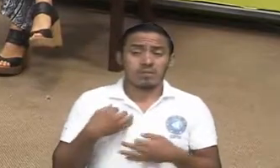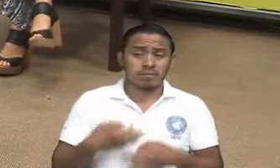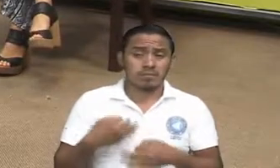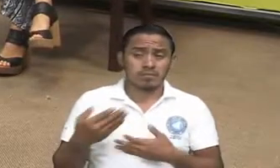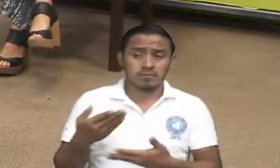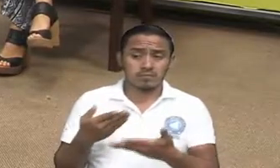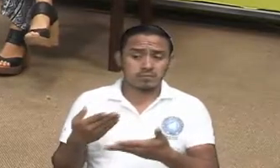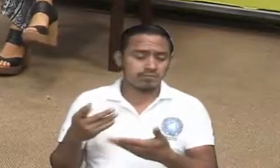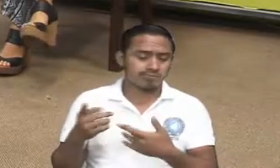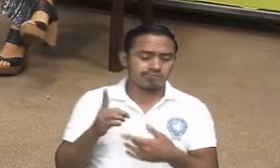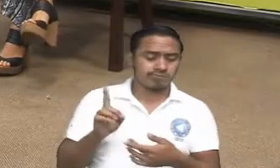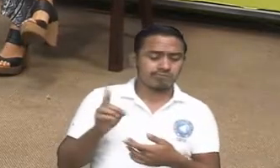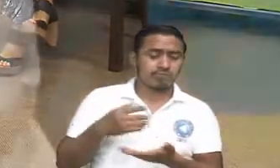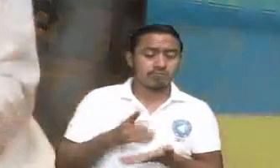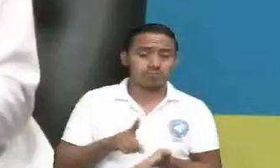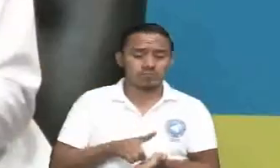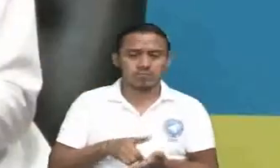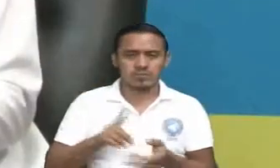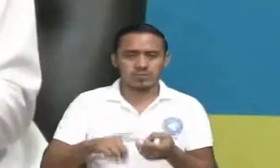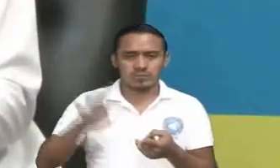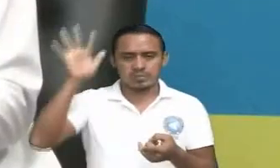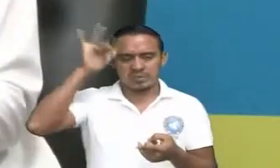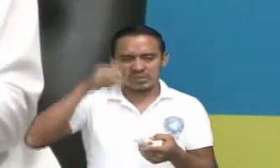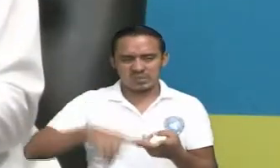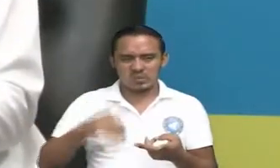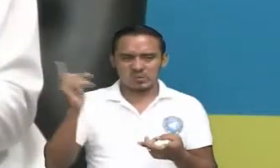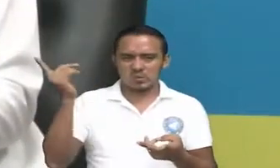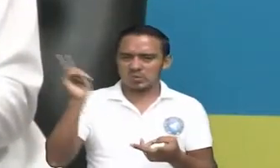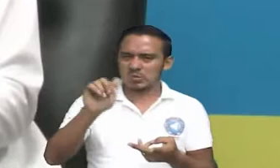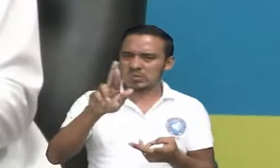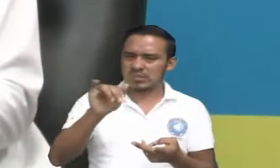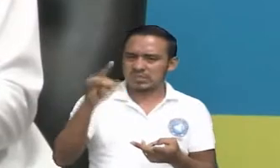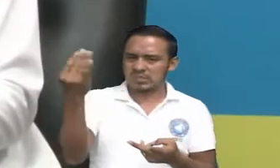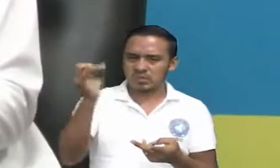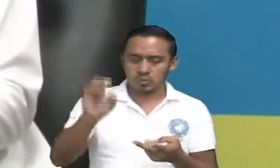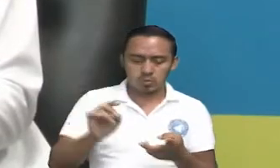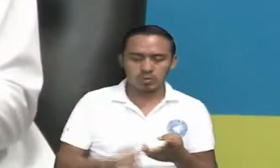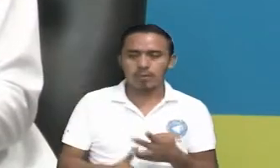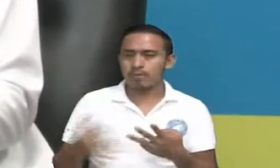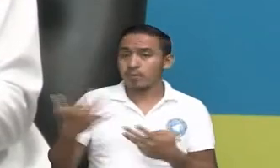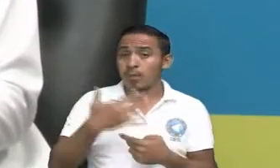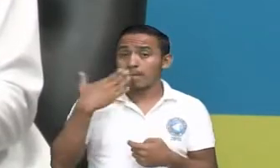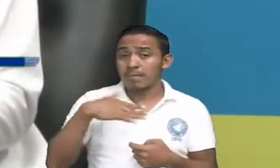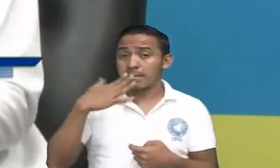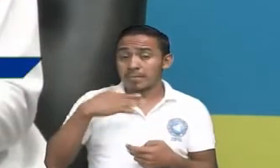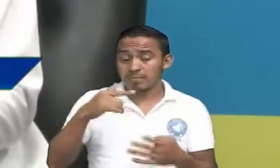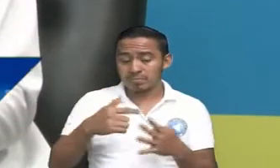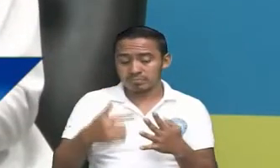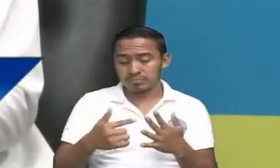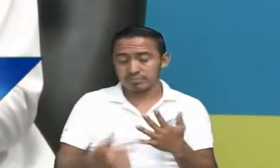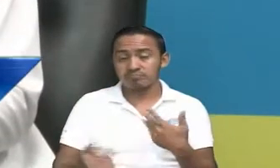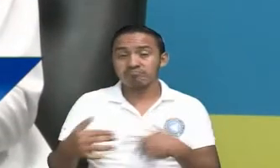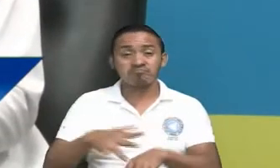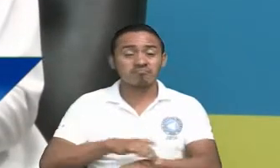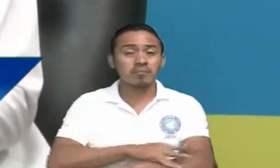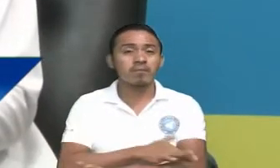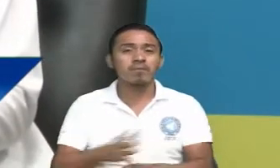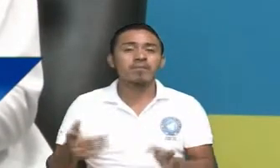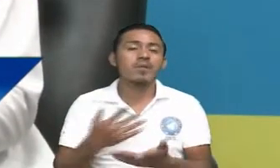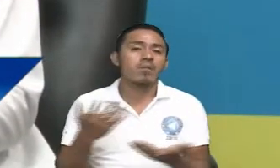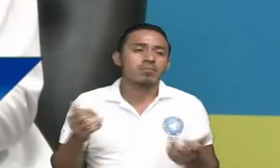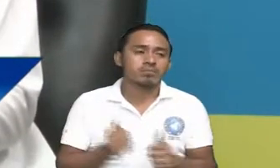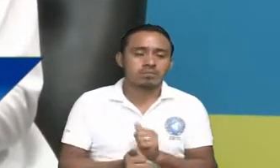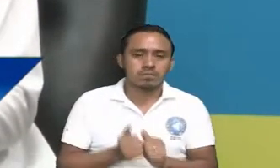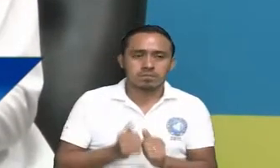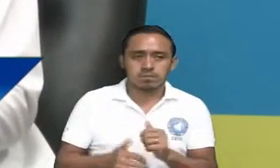en alguien. Está la desilusión, la traición, todos los sentimientos negativos que pudo haber experimentado por una infidelidad,